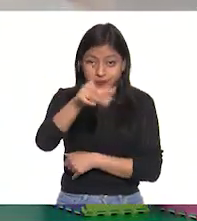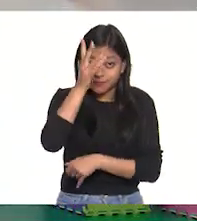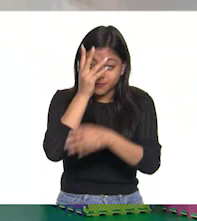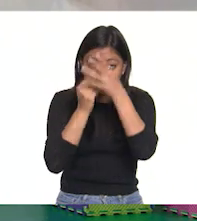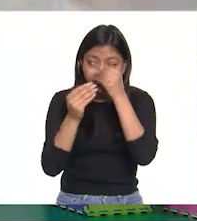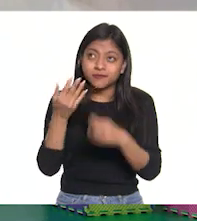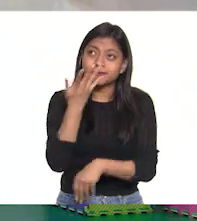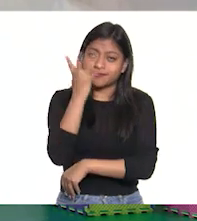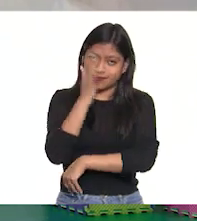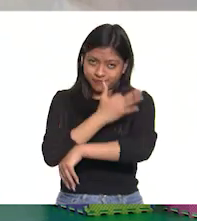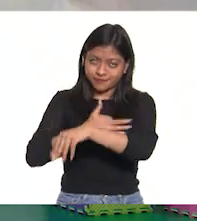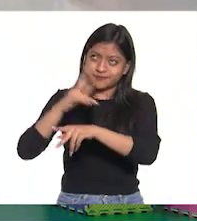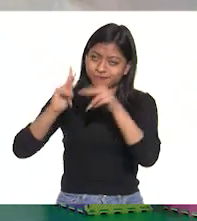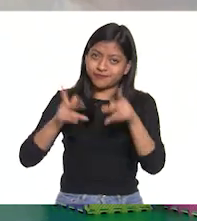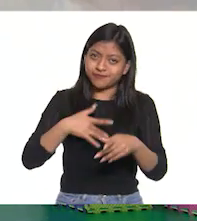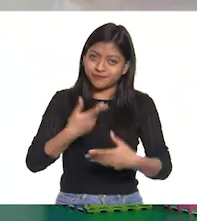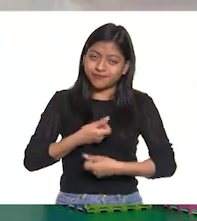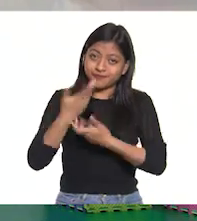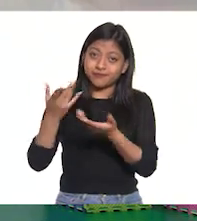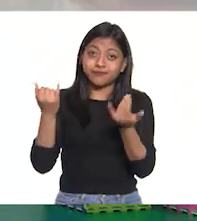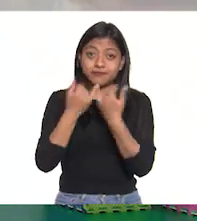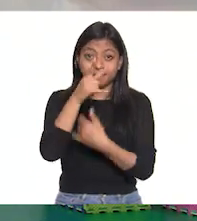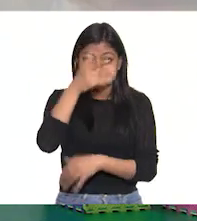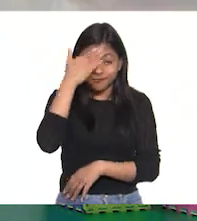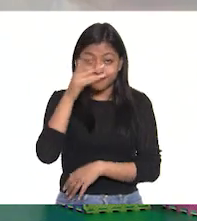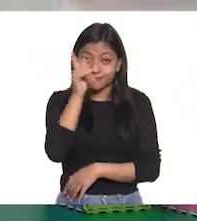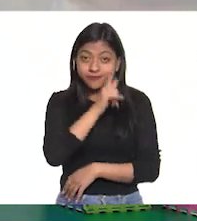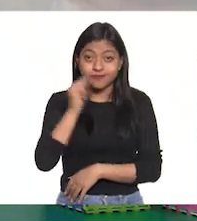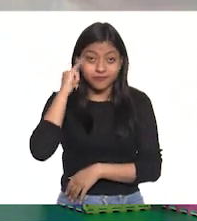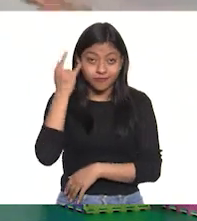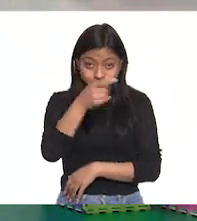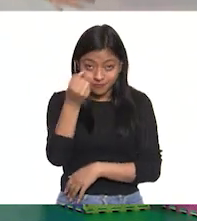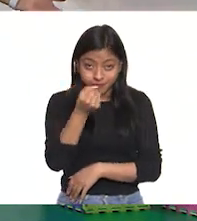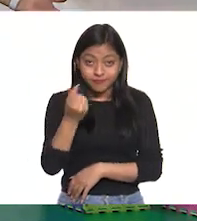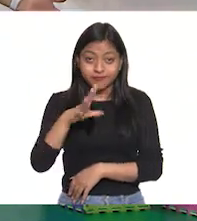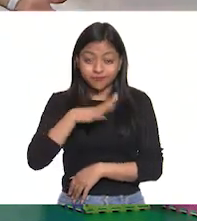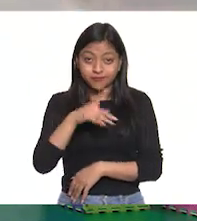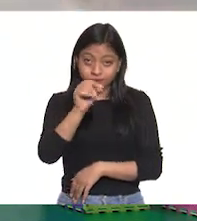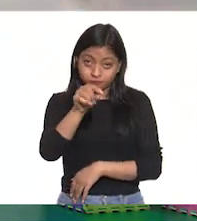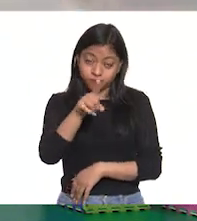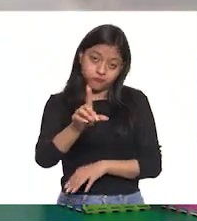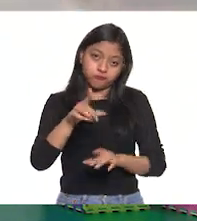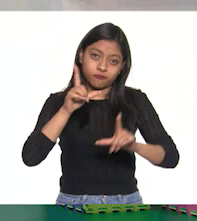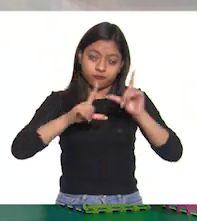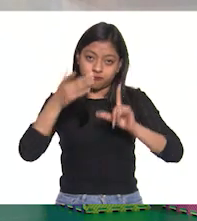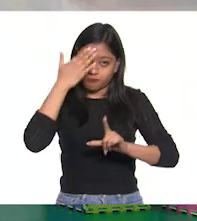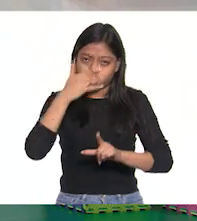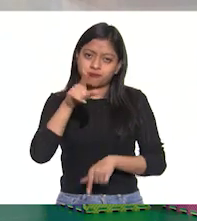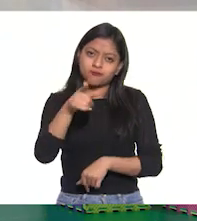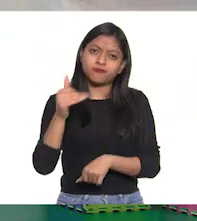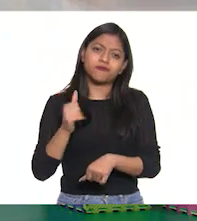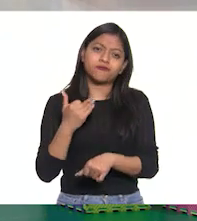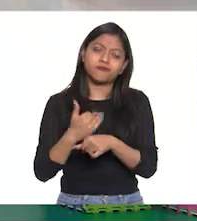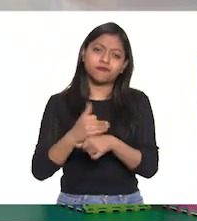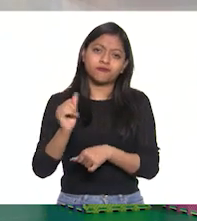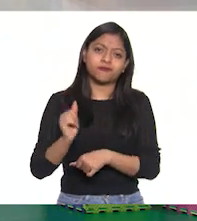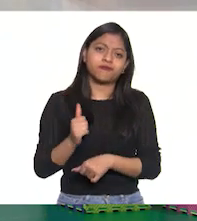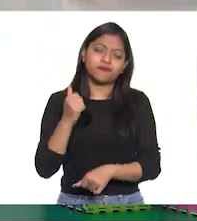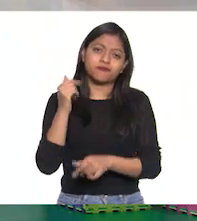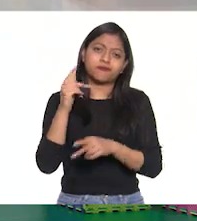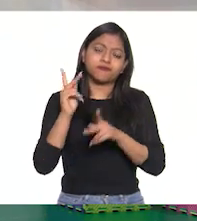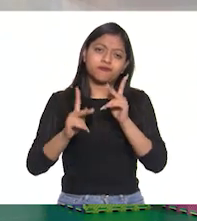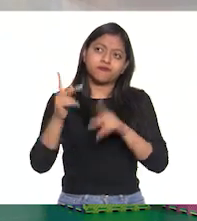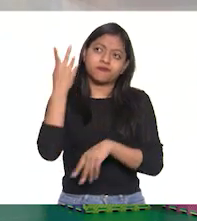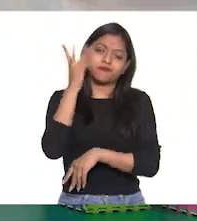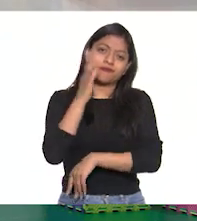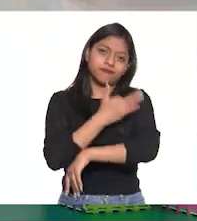familia. Y si tienes la fortuna de hablar una lengua indígena, aprovecha también este momento para practicarla y platica con tu